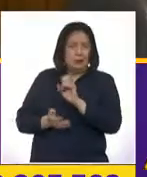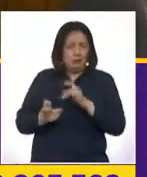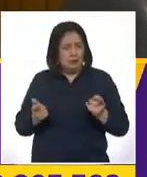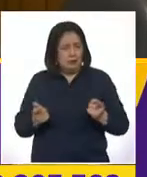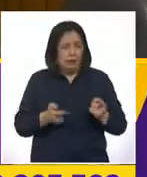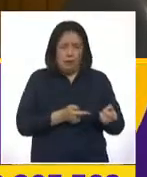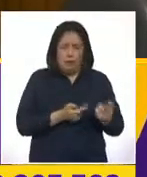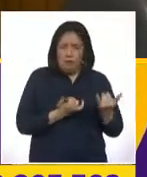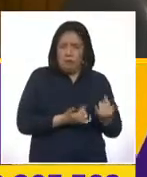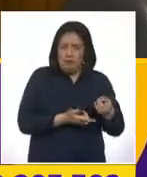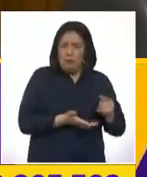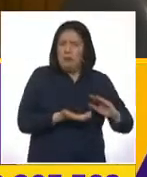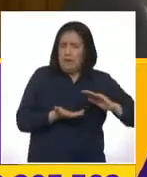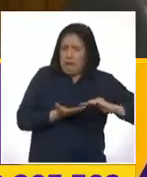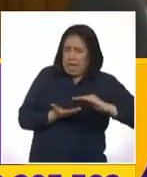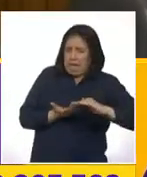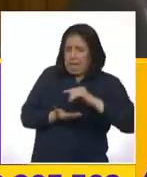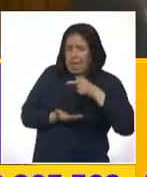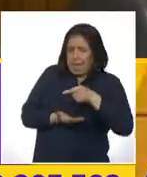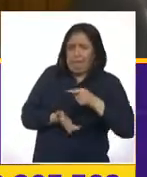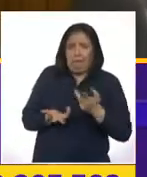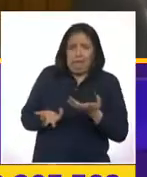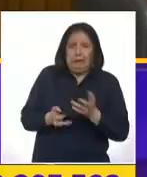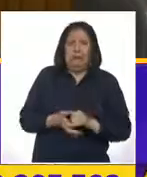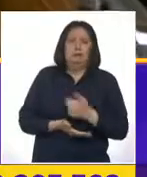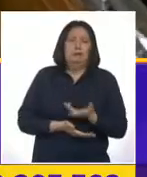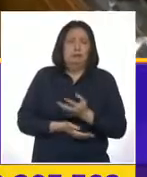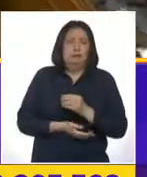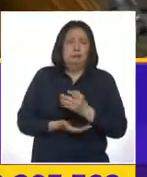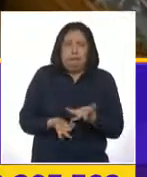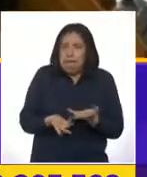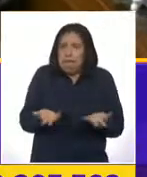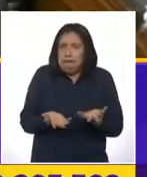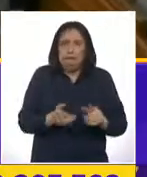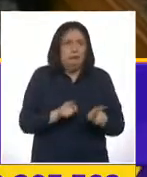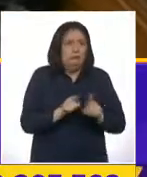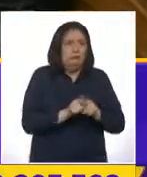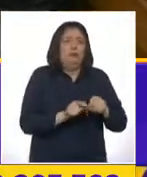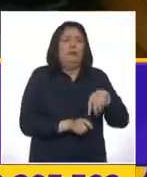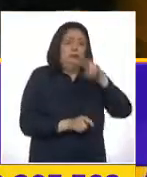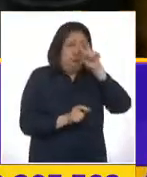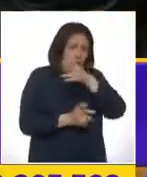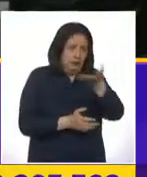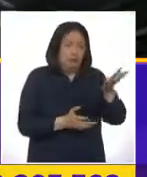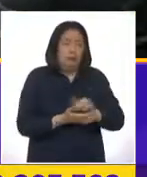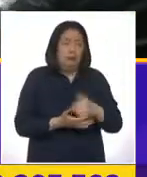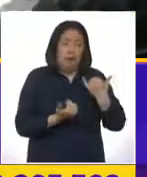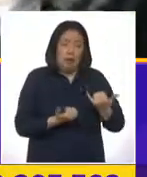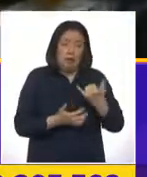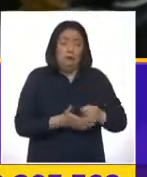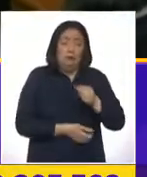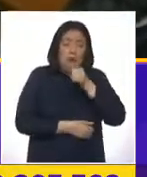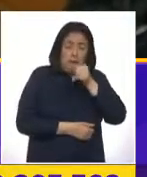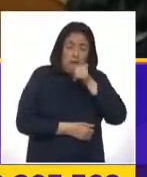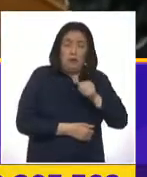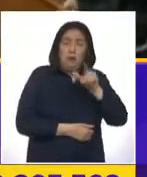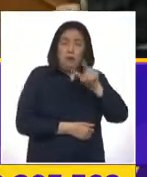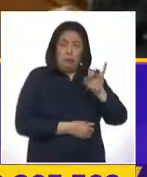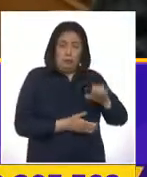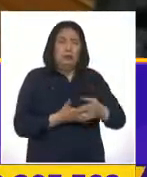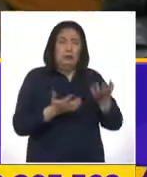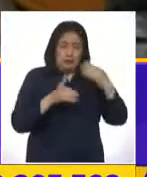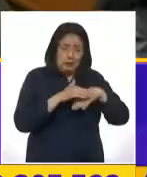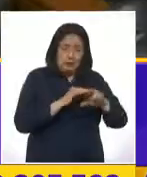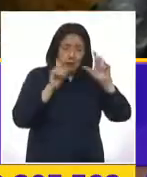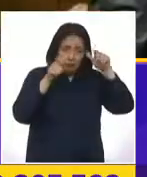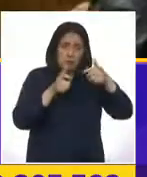que, bueno, le ofrece disculpas públicas a Isabel Cortés y al país. Precisamente, Luis Morocho continúa en el